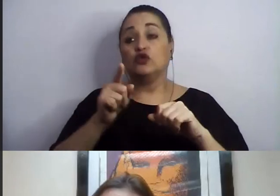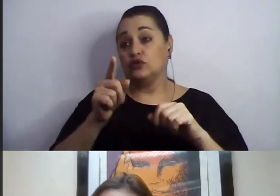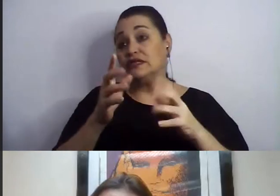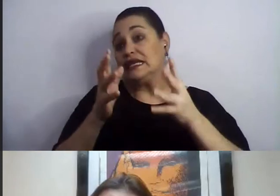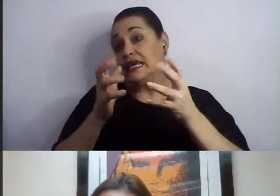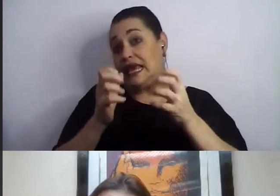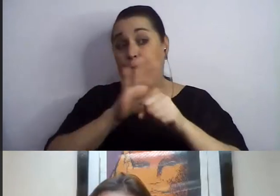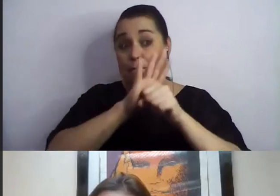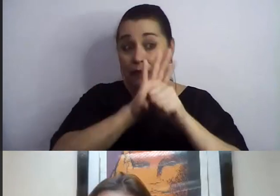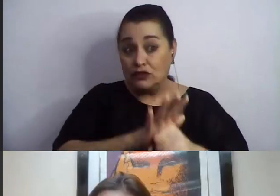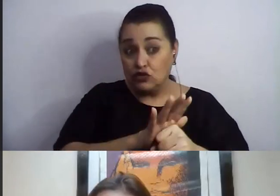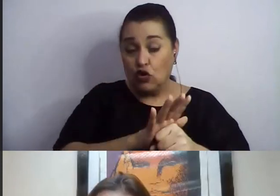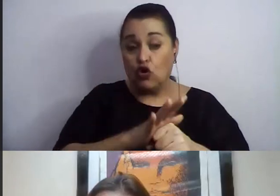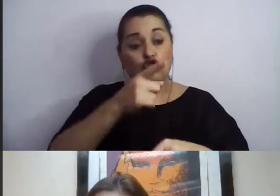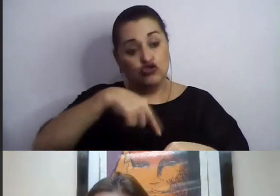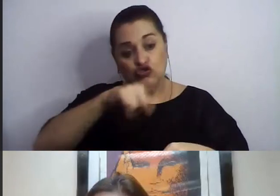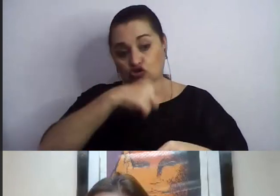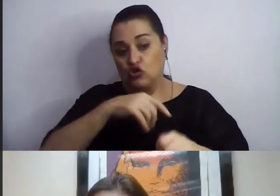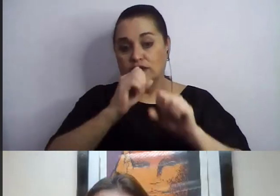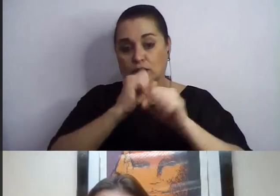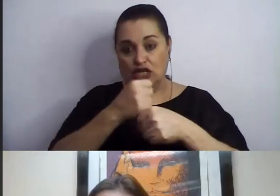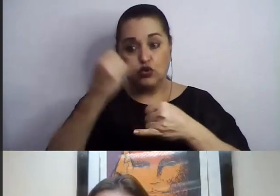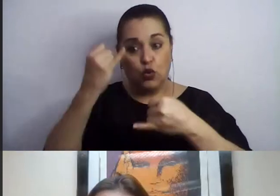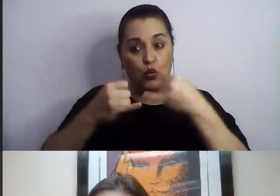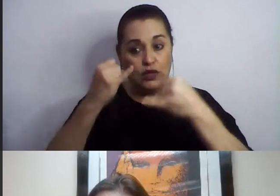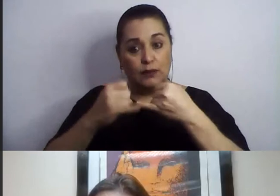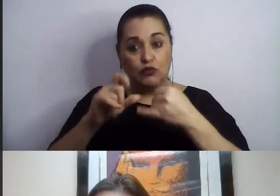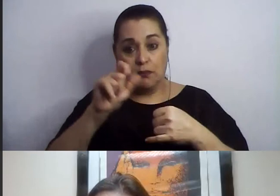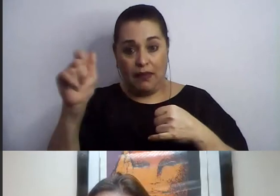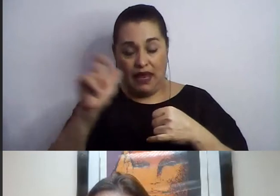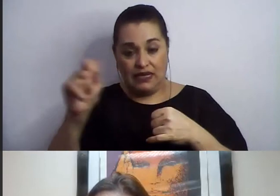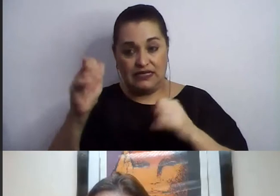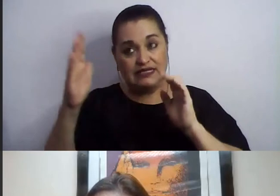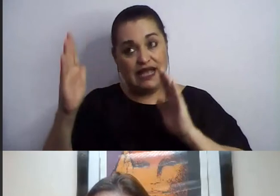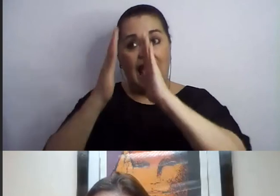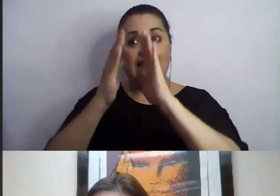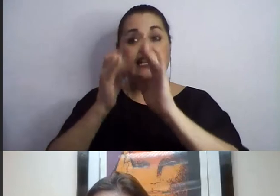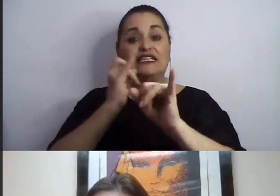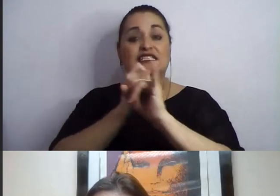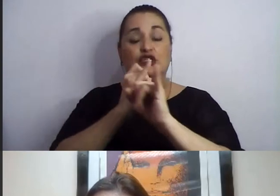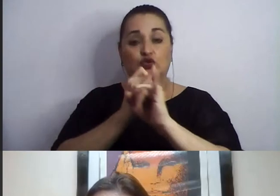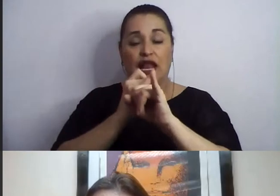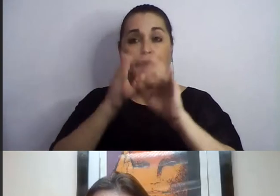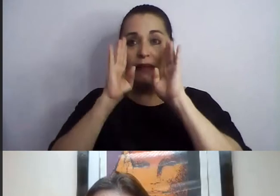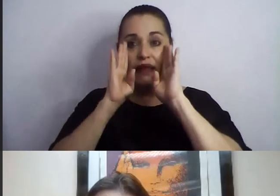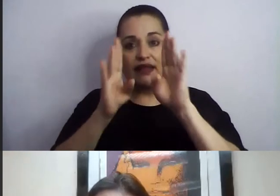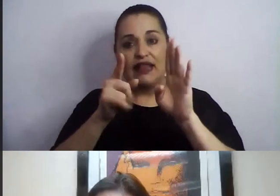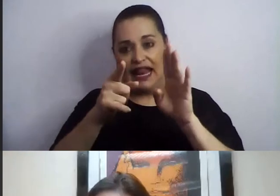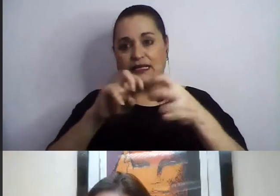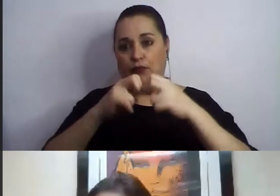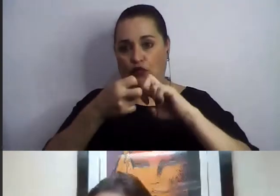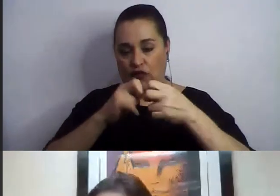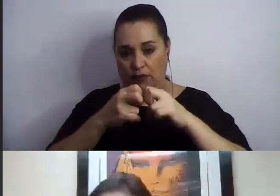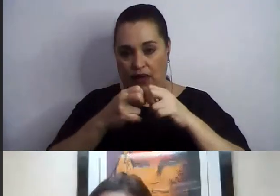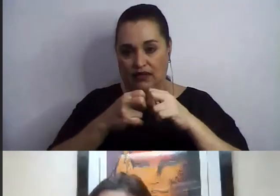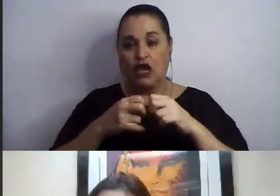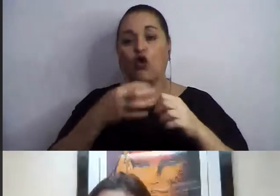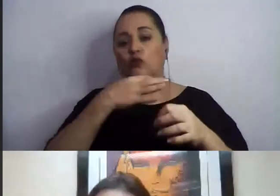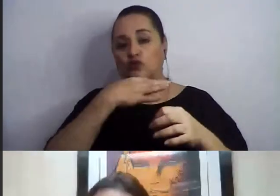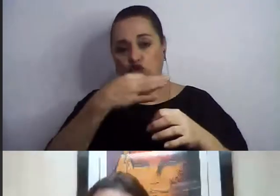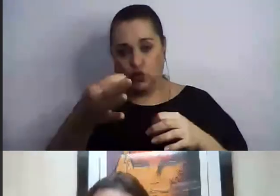quiere presión que hemos venido realizando en los últimos meses ante la institucionalidad para atender esa problemática entonces con